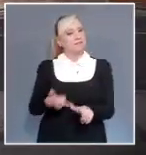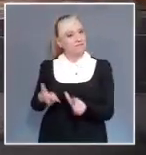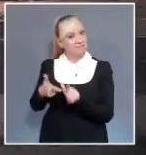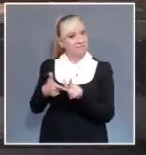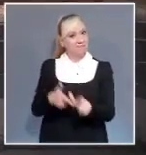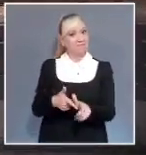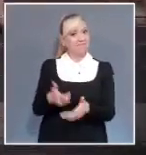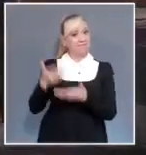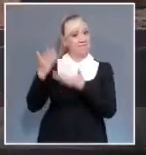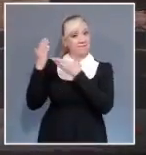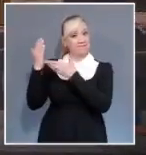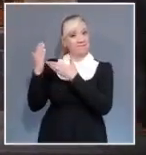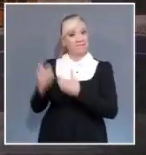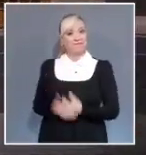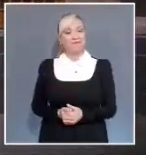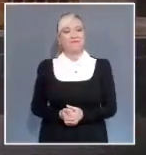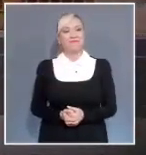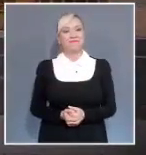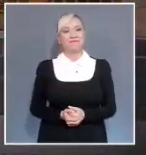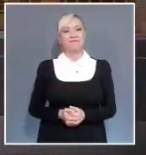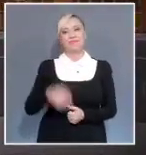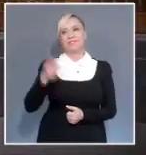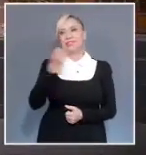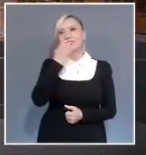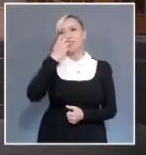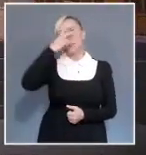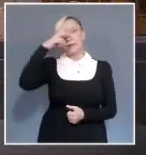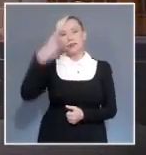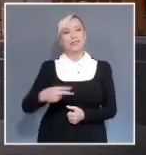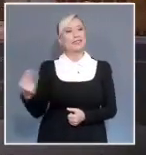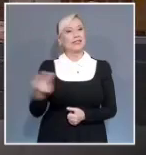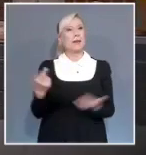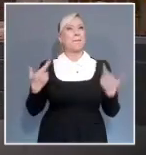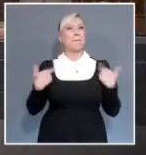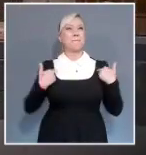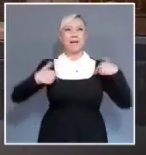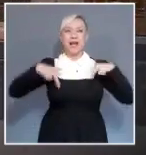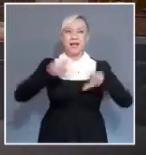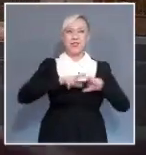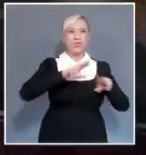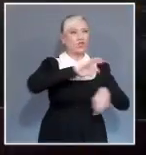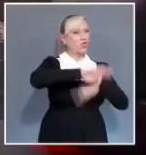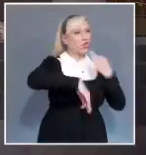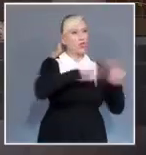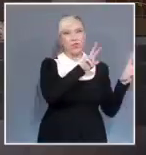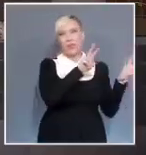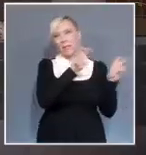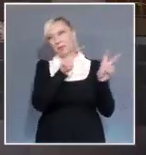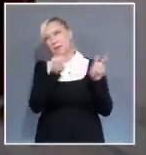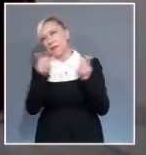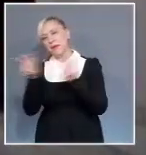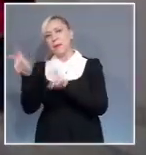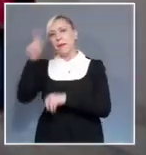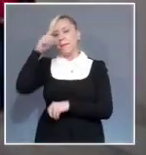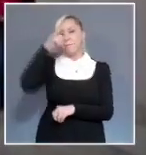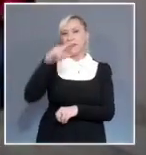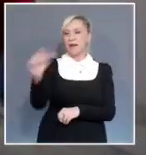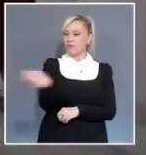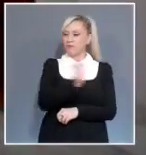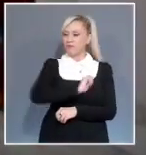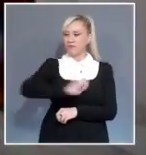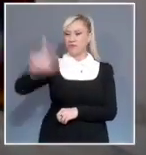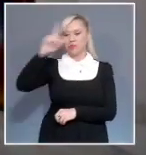La vida pública en México requiere de maestros y maestras en todos los campos del conocimiento que puedan impartir cátedra a la sociedad de